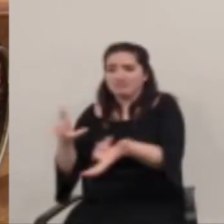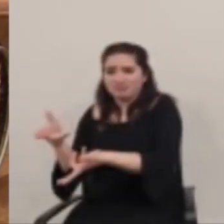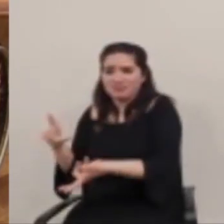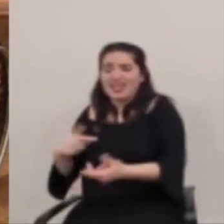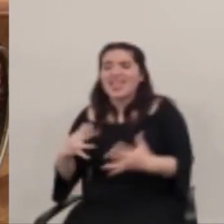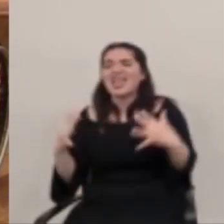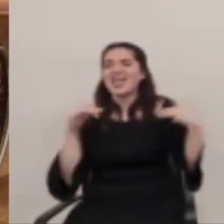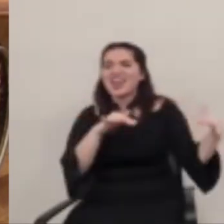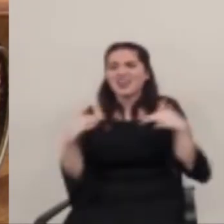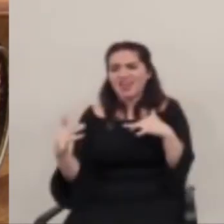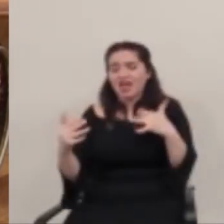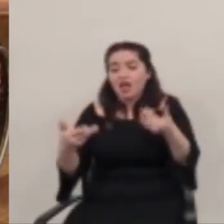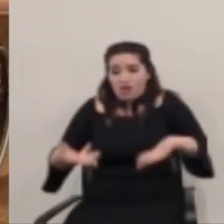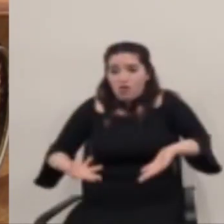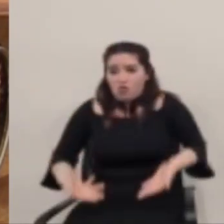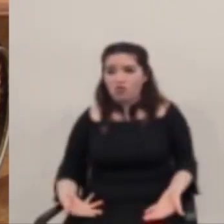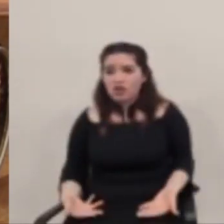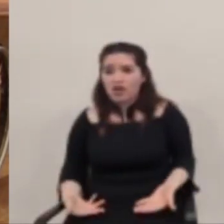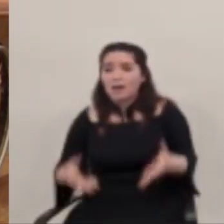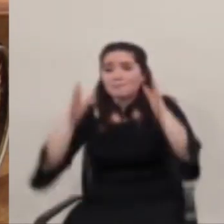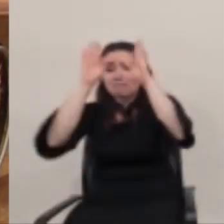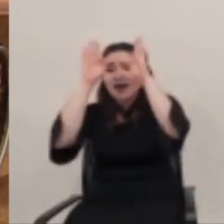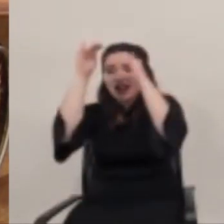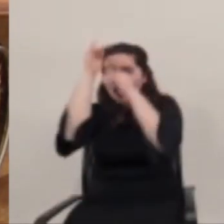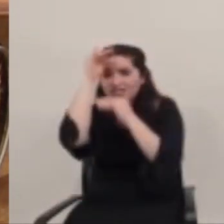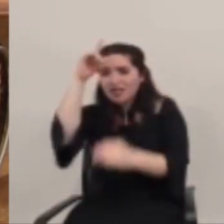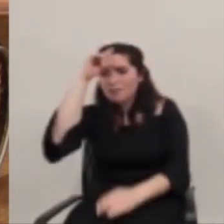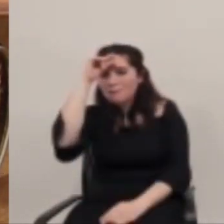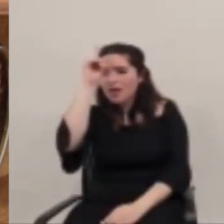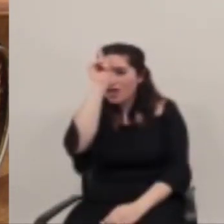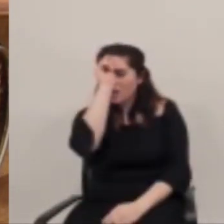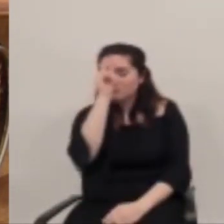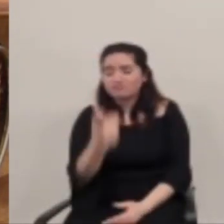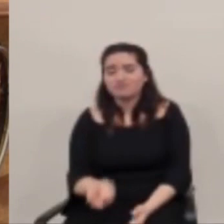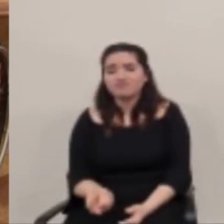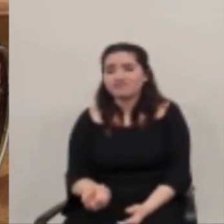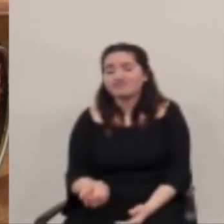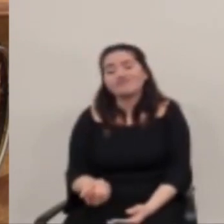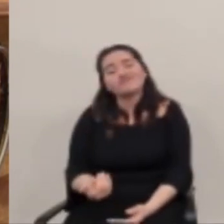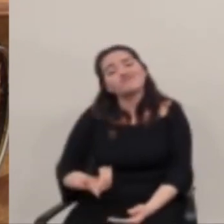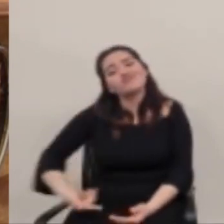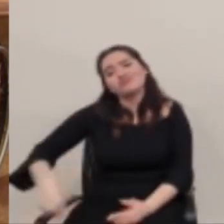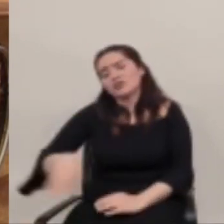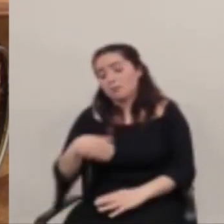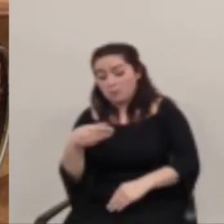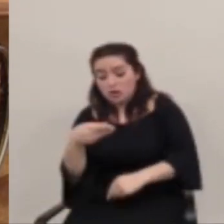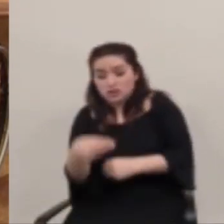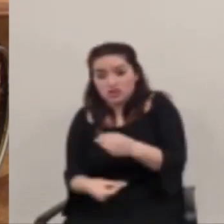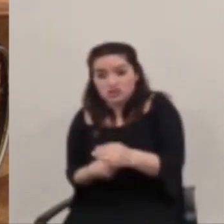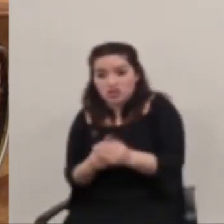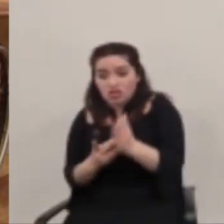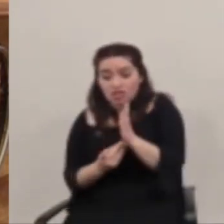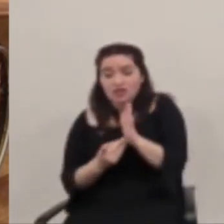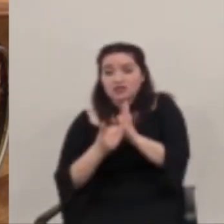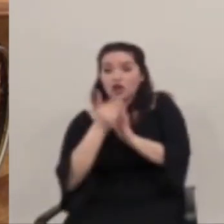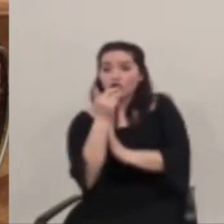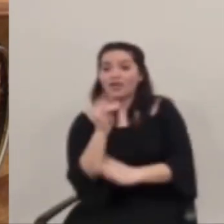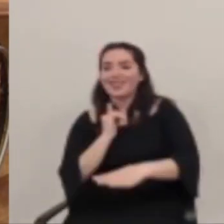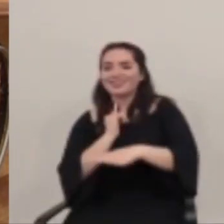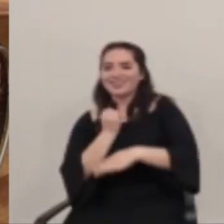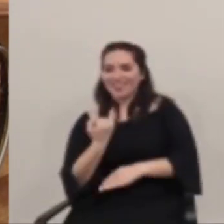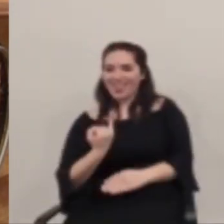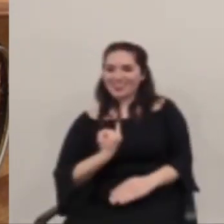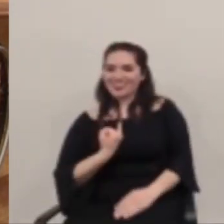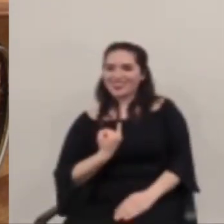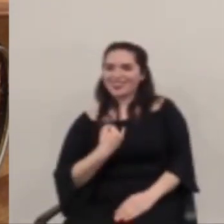guerra. Y ahora estamos en un paradigma en el que afortunadamente tenemos un proceso de desarrollo de identidades de las personas que